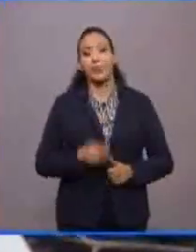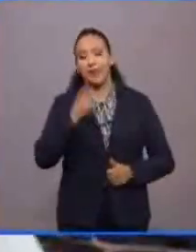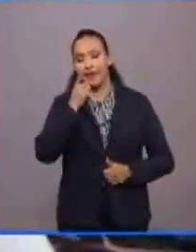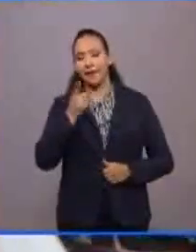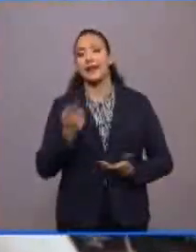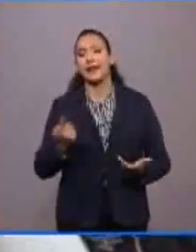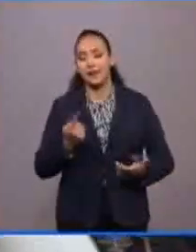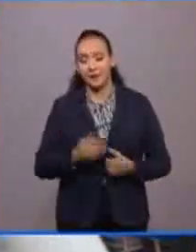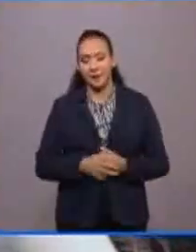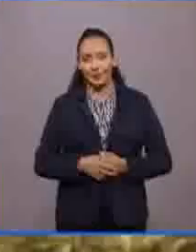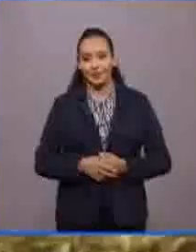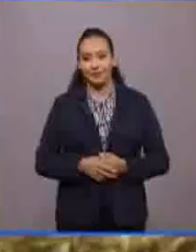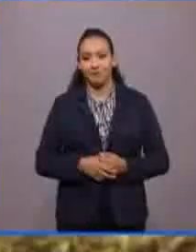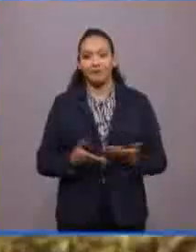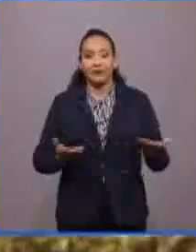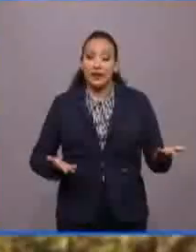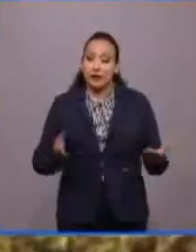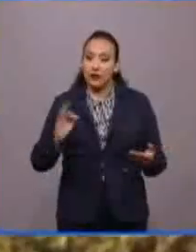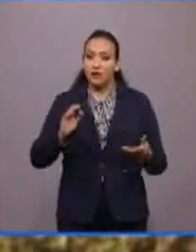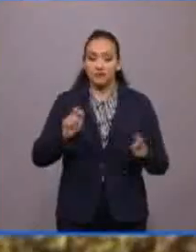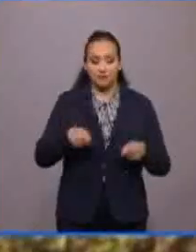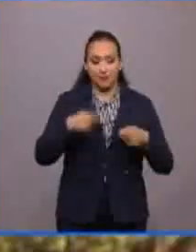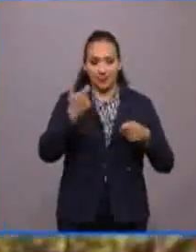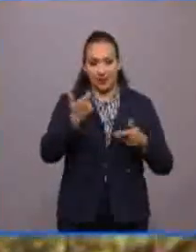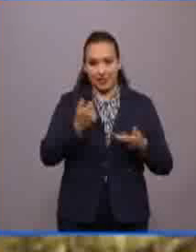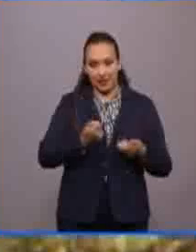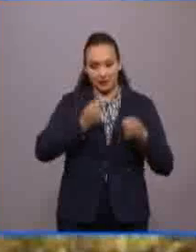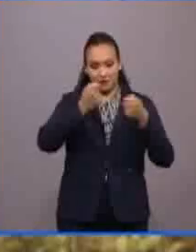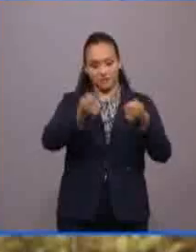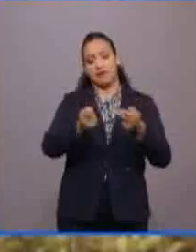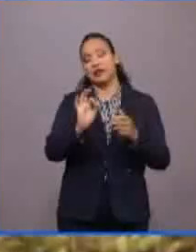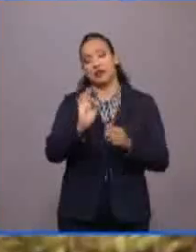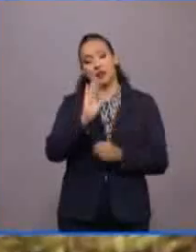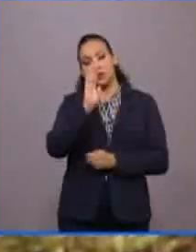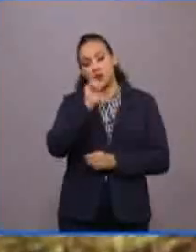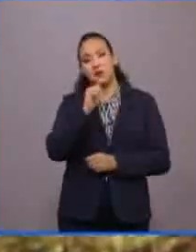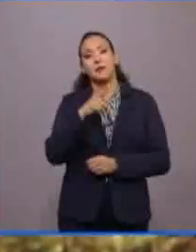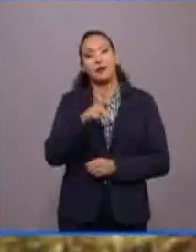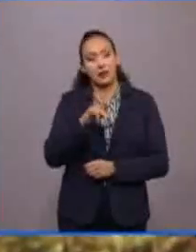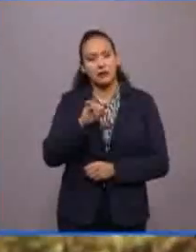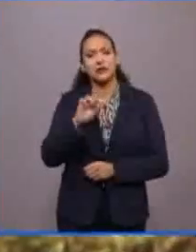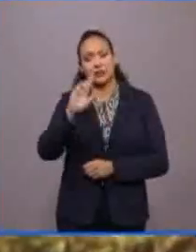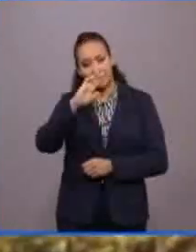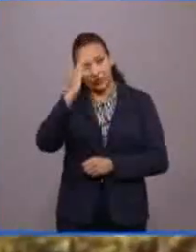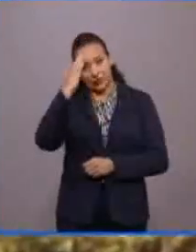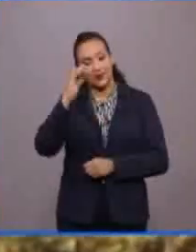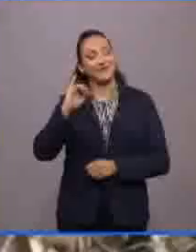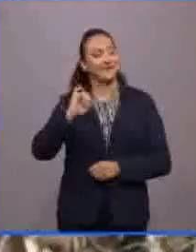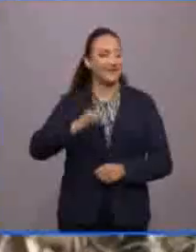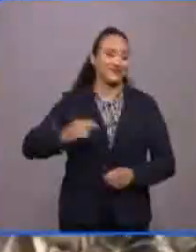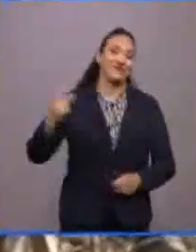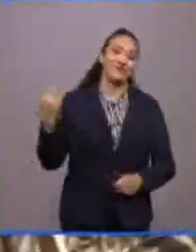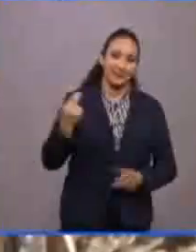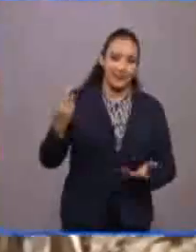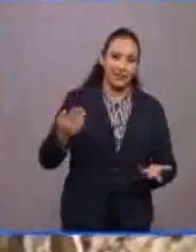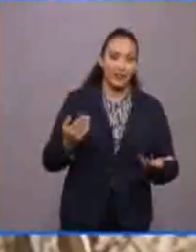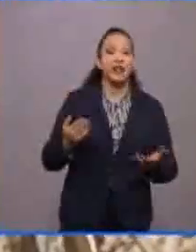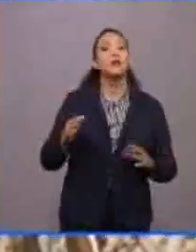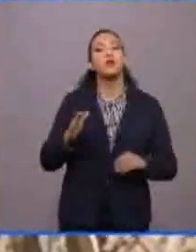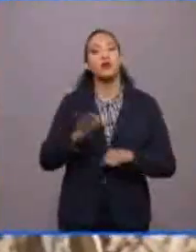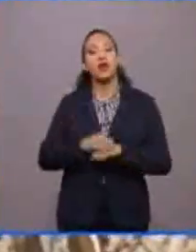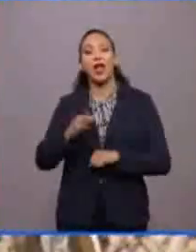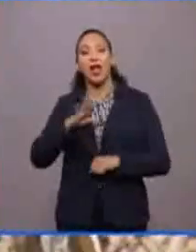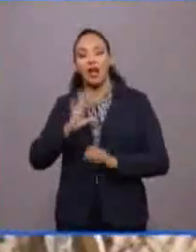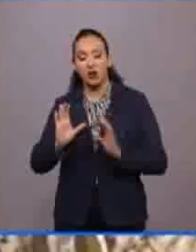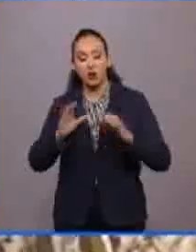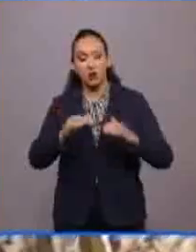no obstante no ser posible la entrega del dinero de manera directa, reconocieron que sí es necesario y urgente eliminar la desigualdad que